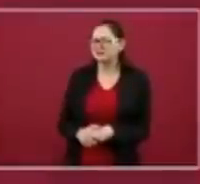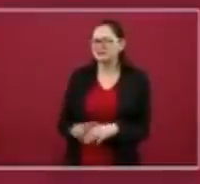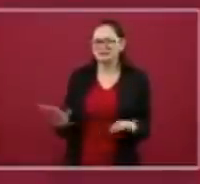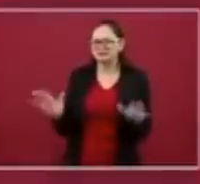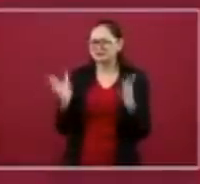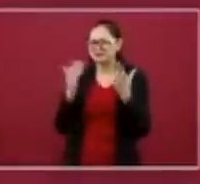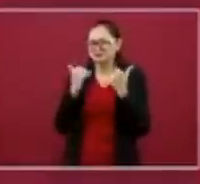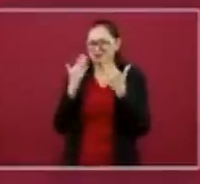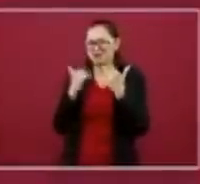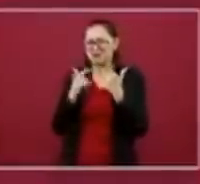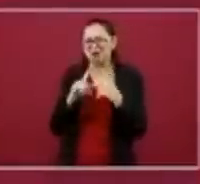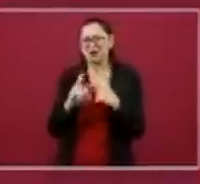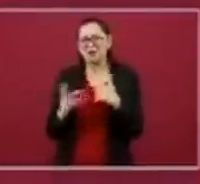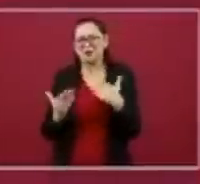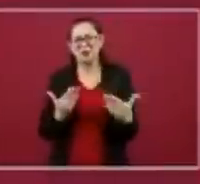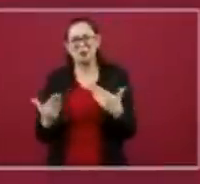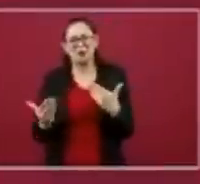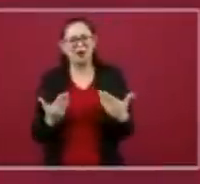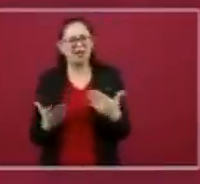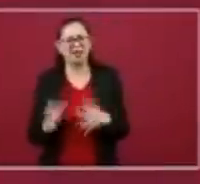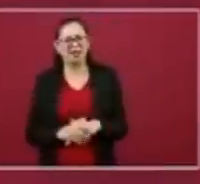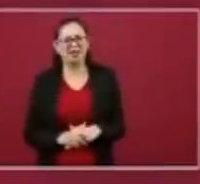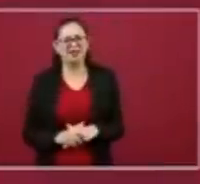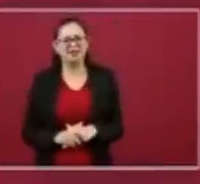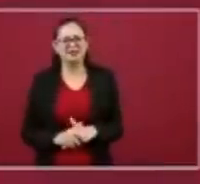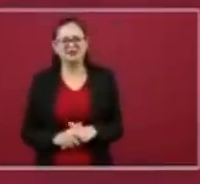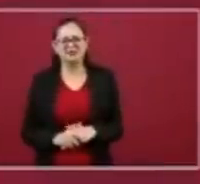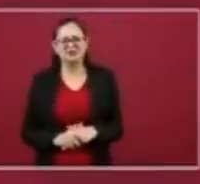hagan el comparativo. Creo que han salido